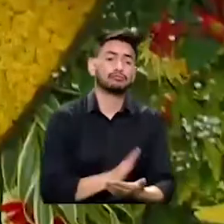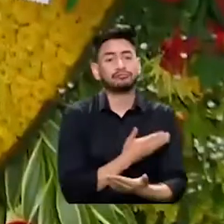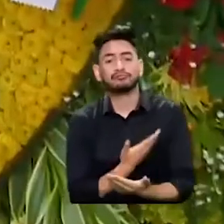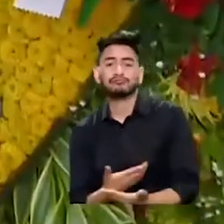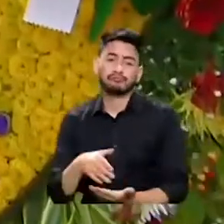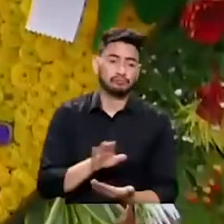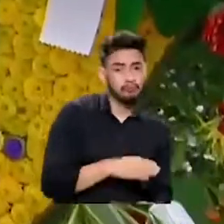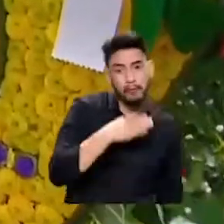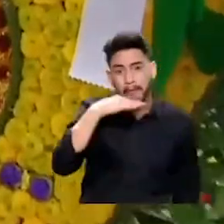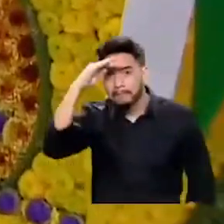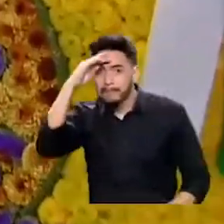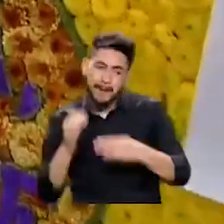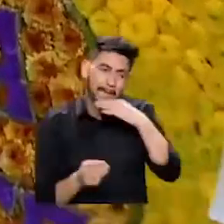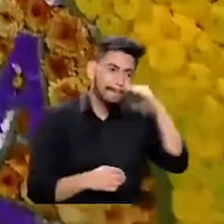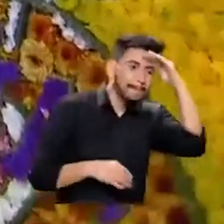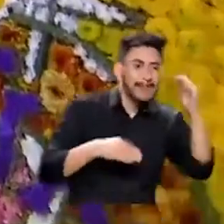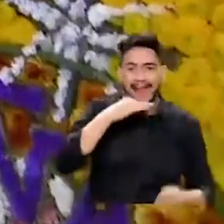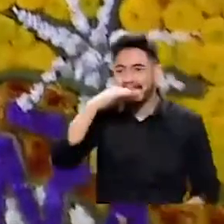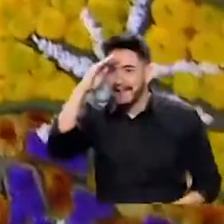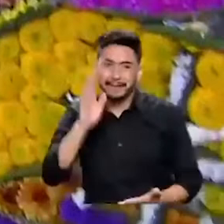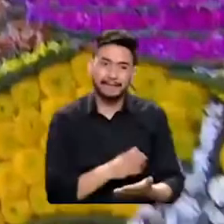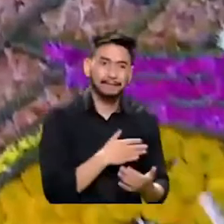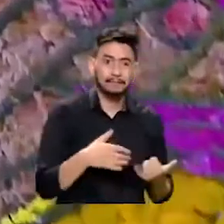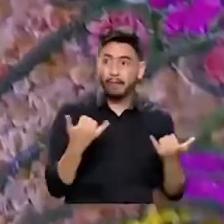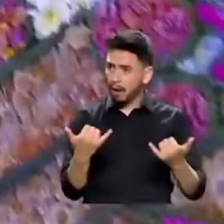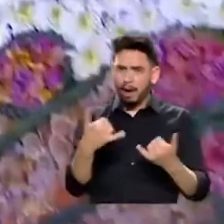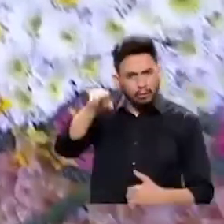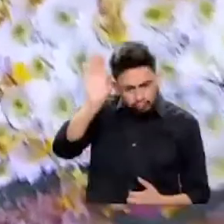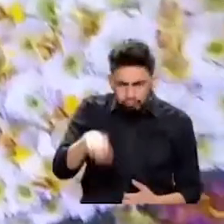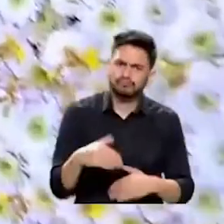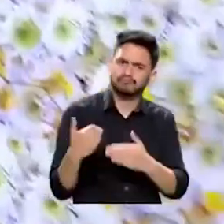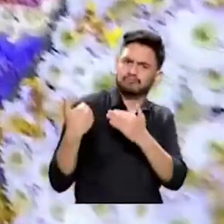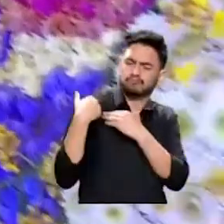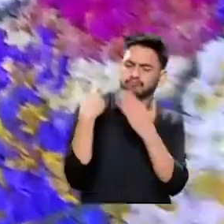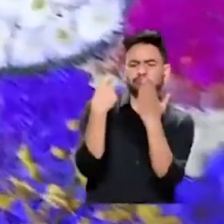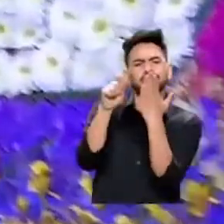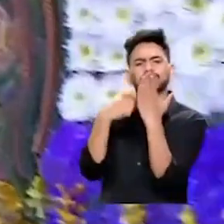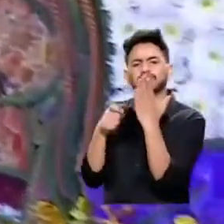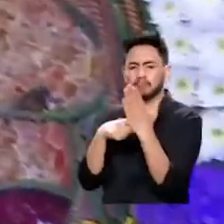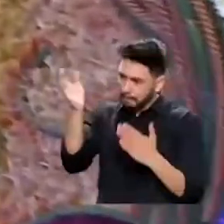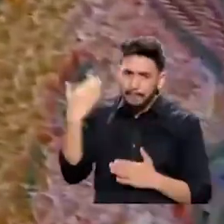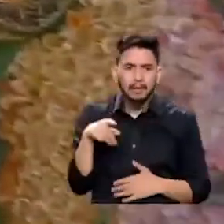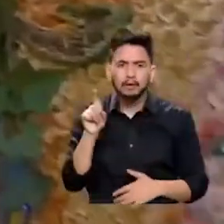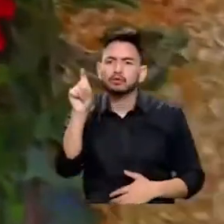Vamos a desinfectar, por favor, allí. Alguien de logística me colabora. Siempre es importante ahí.